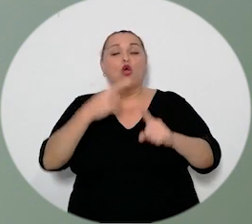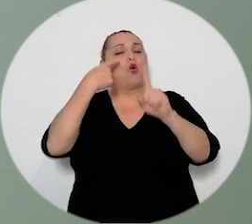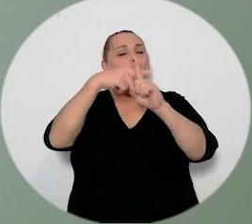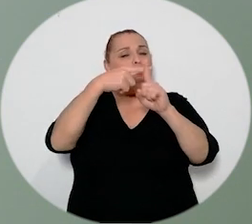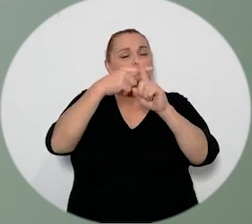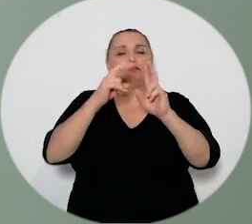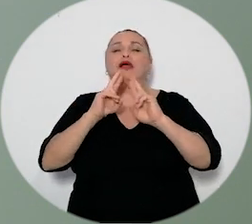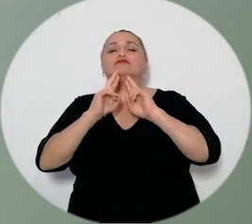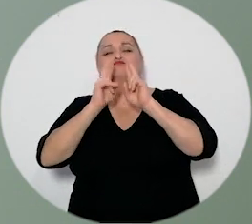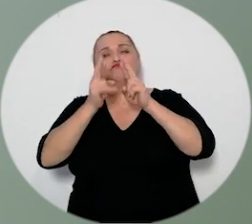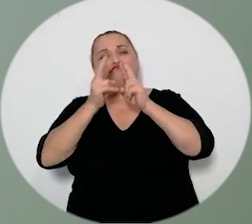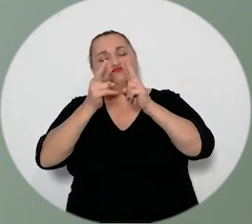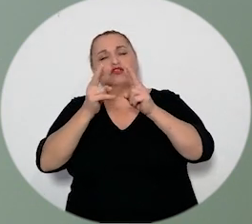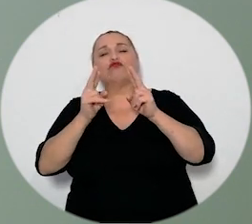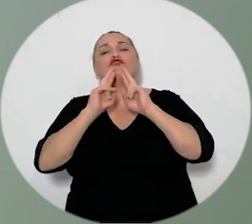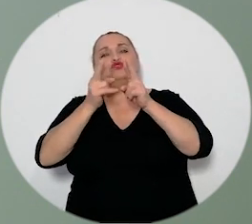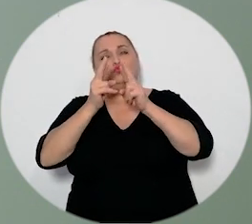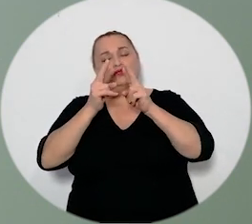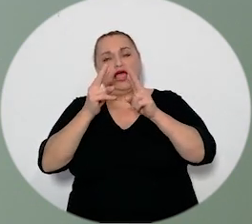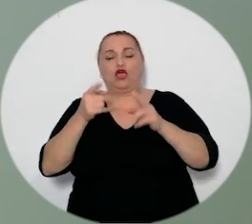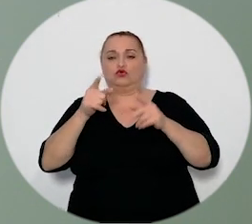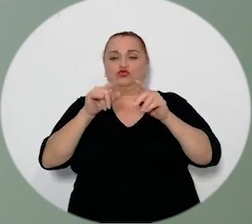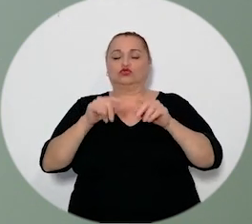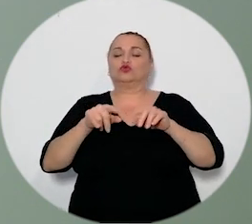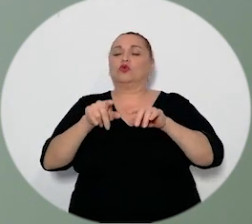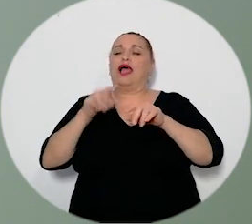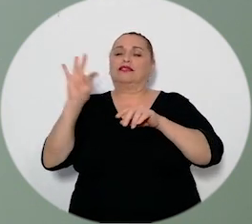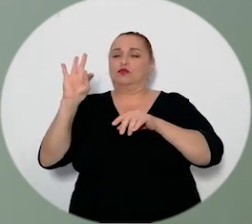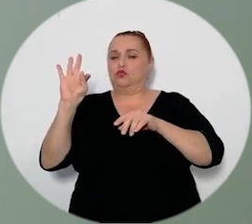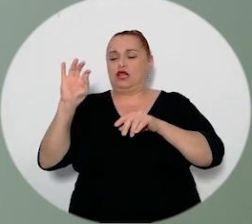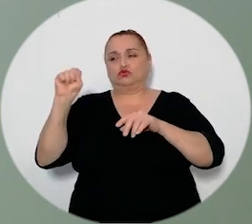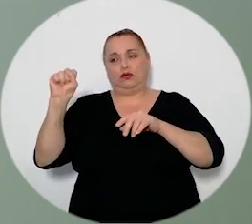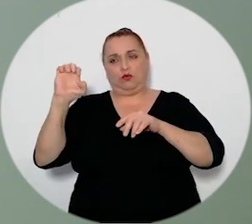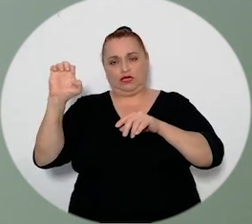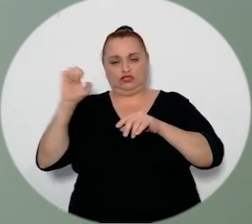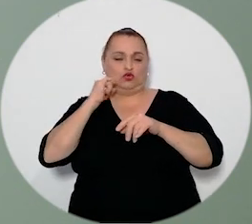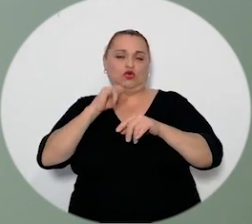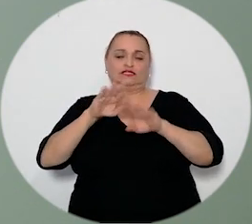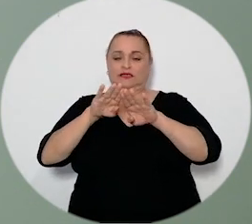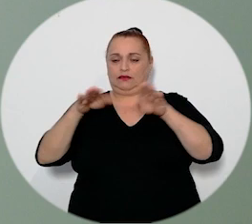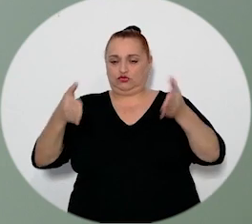los resultados de las juntas receptoras de votos al Tribunal Supremo de Elecciones.